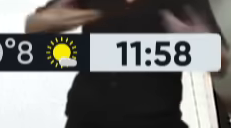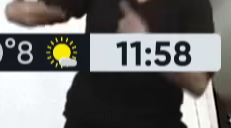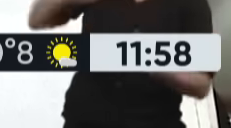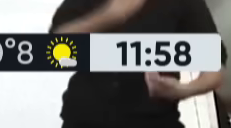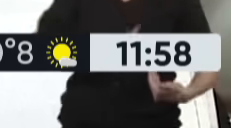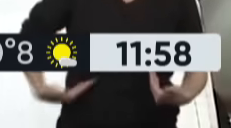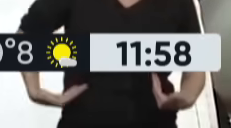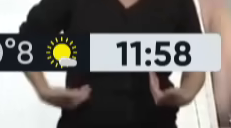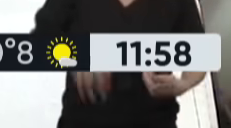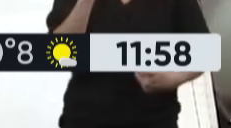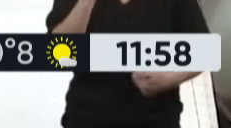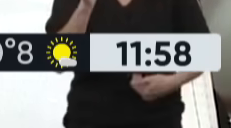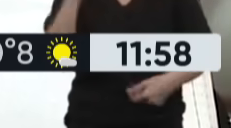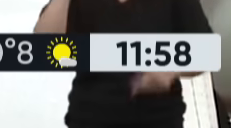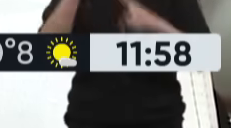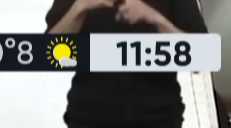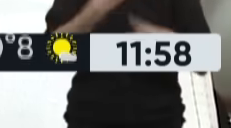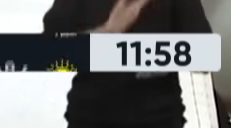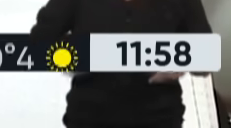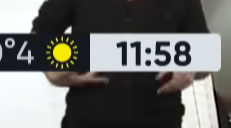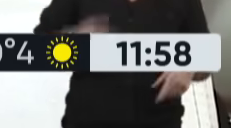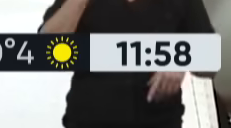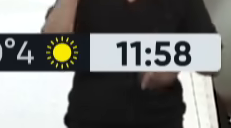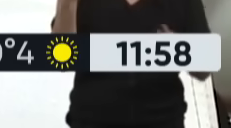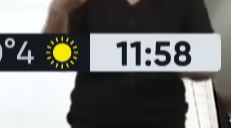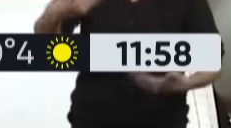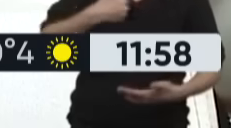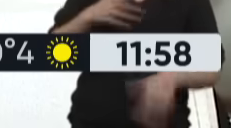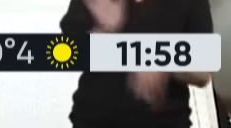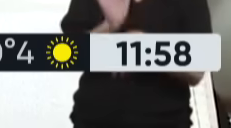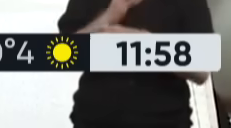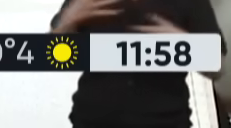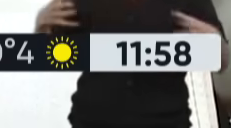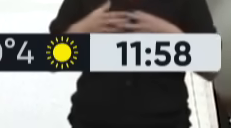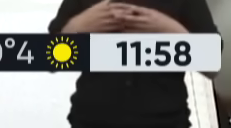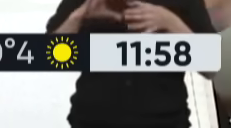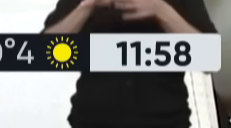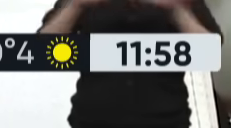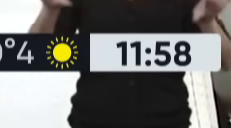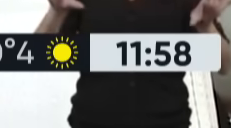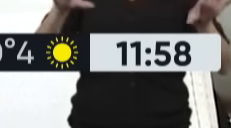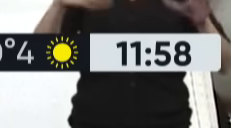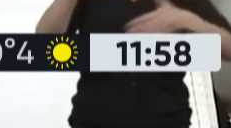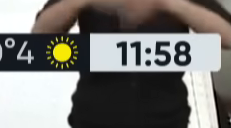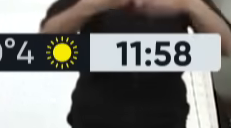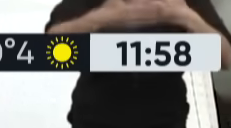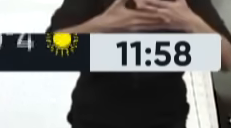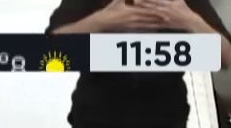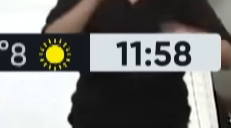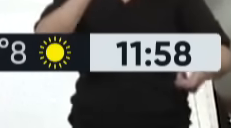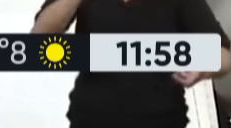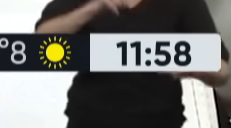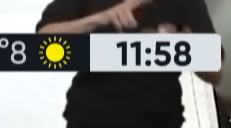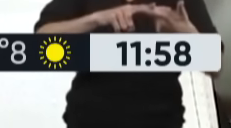conocen, expresidentes o demás. Dice, el gobierno de la Libertad Avanza no respeta la institucionalidad, el